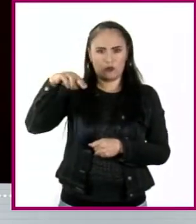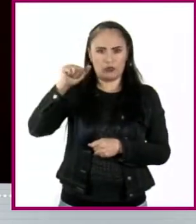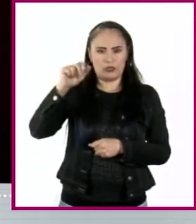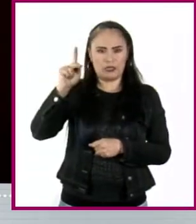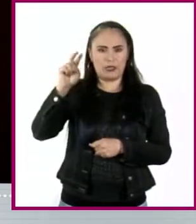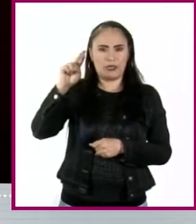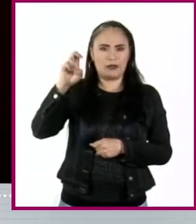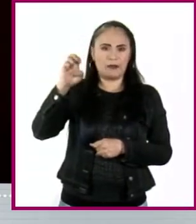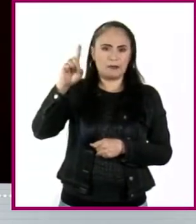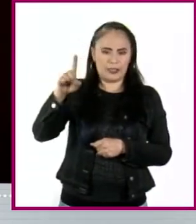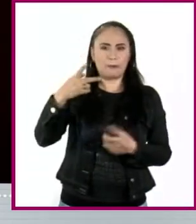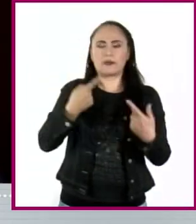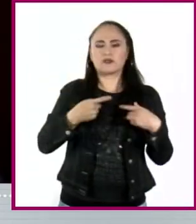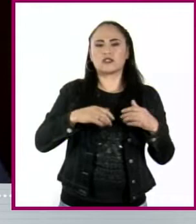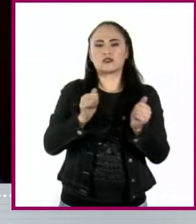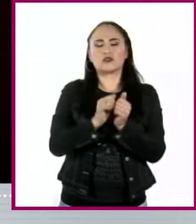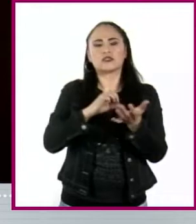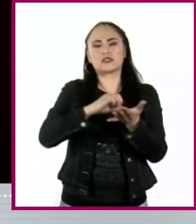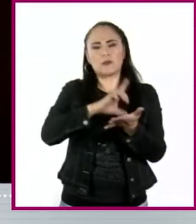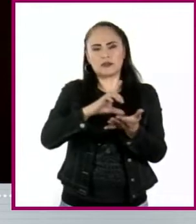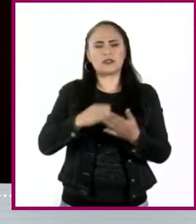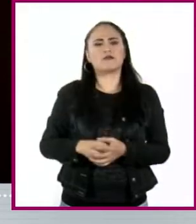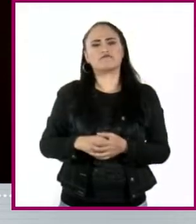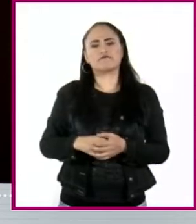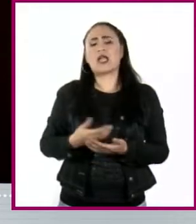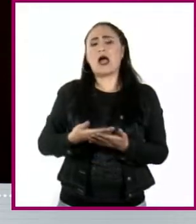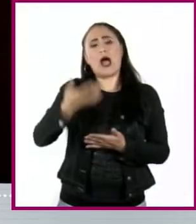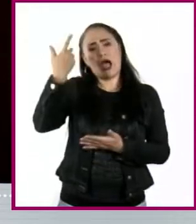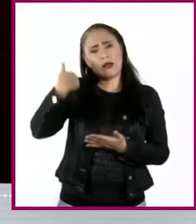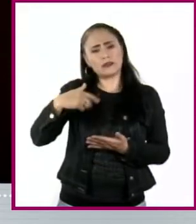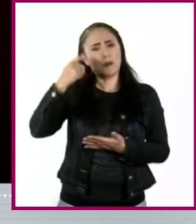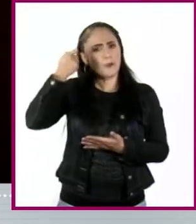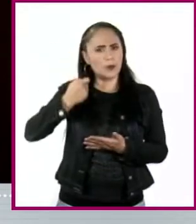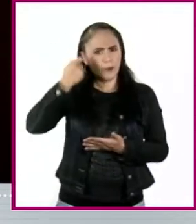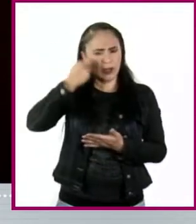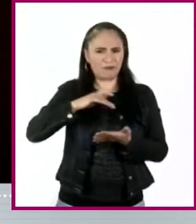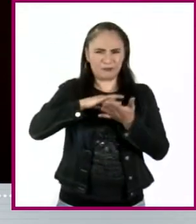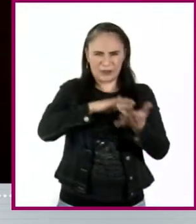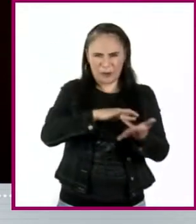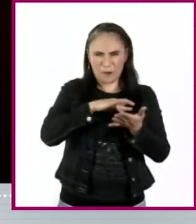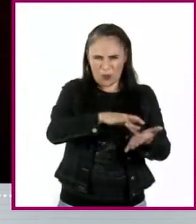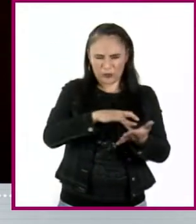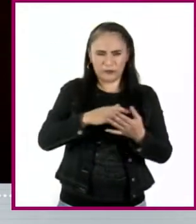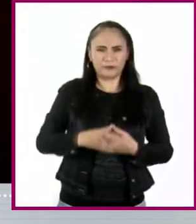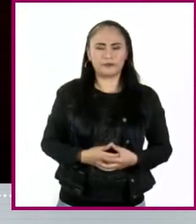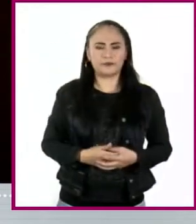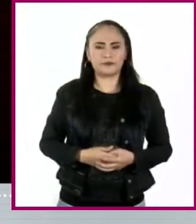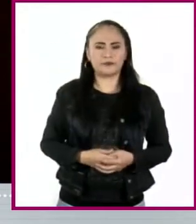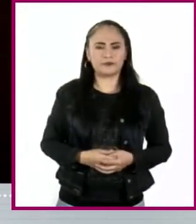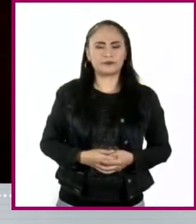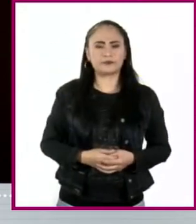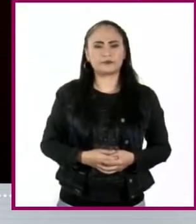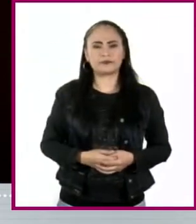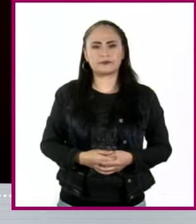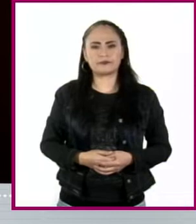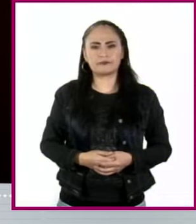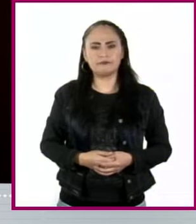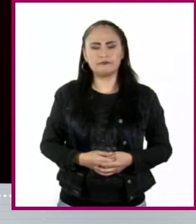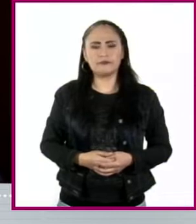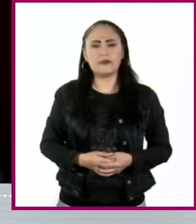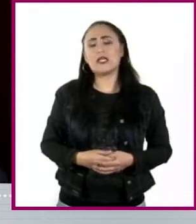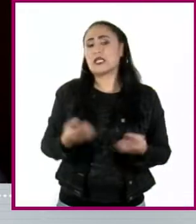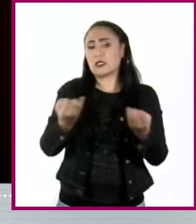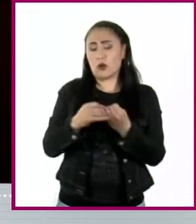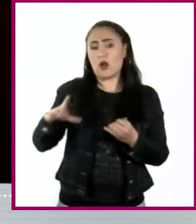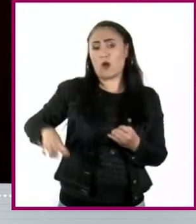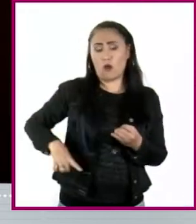tienen las personas con discapacidad. Era un apoyo que no existía. Por supuesto, la asistencia de parte del Estado